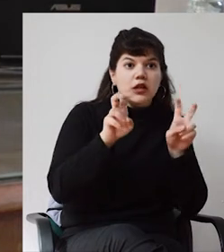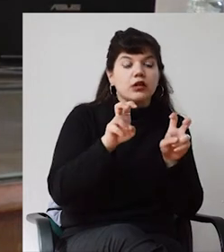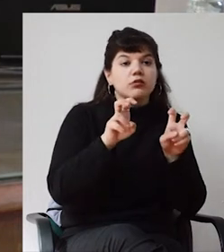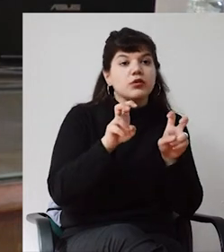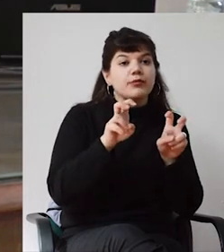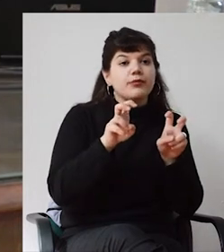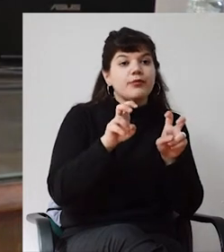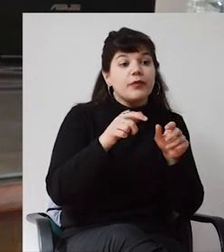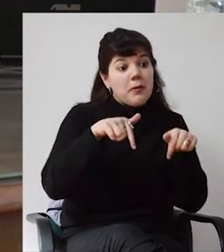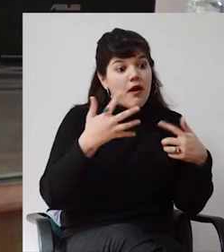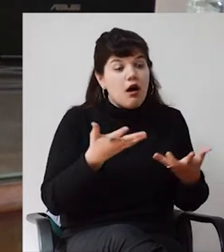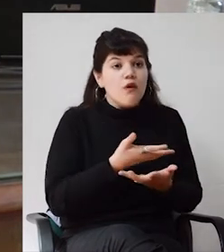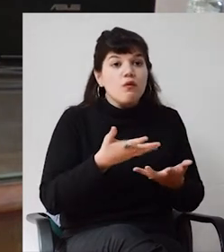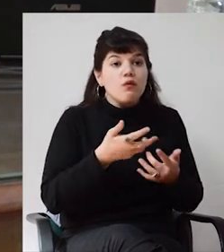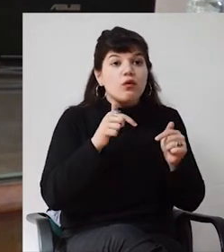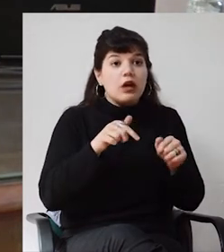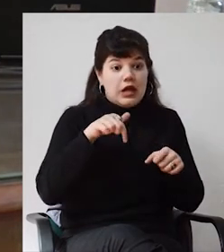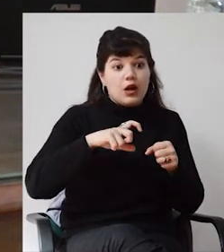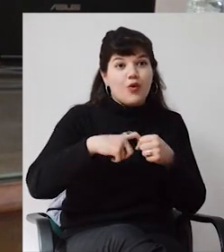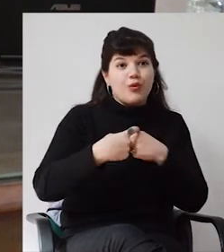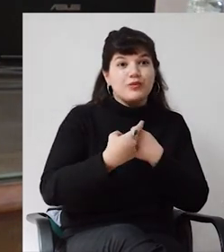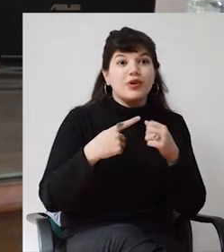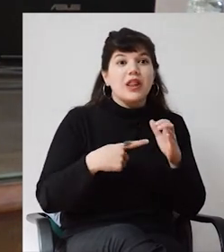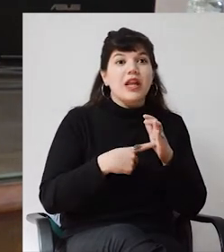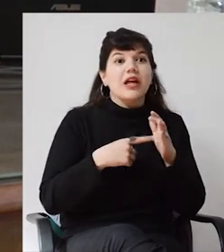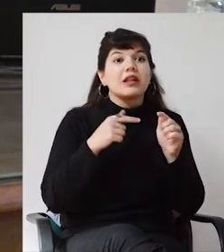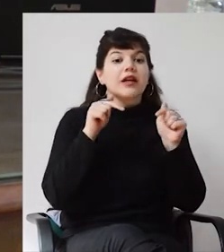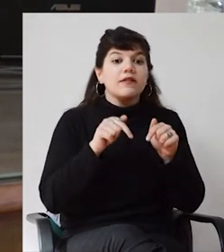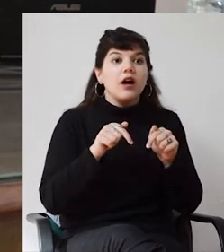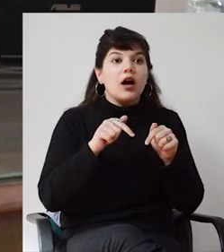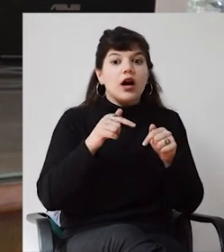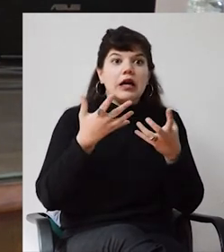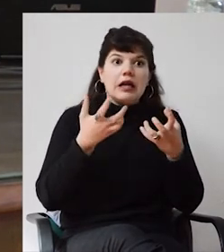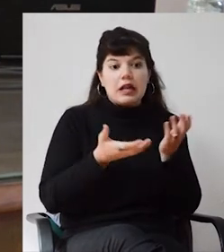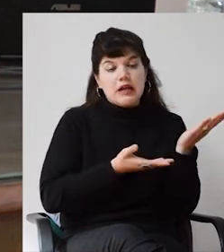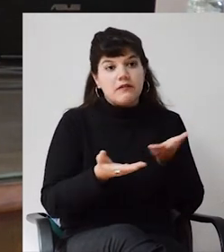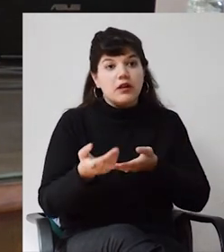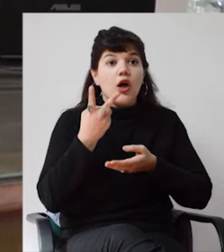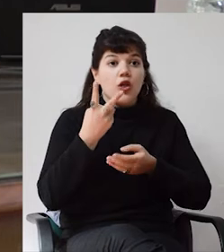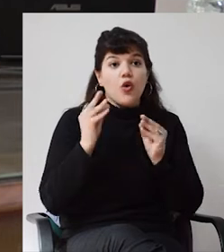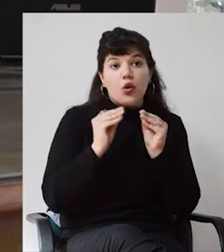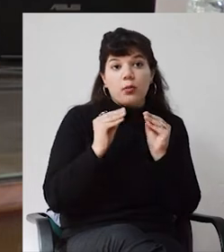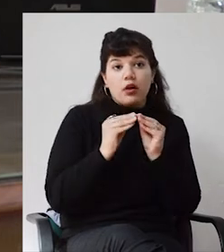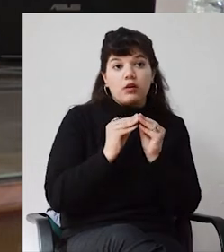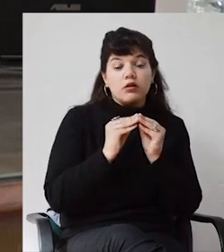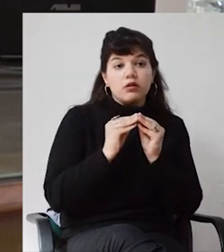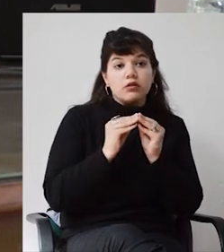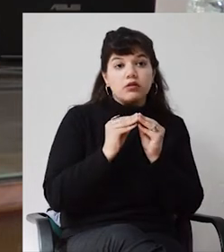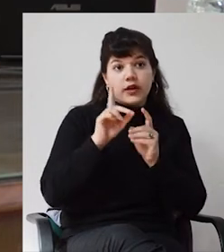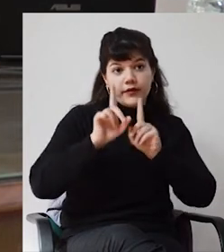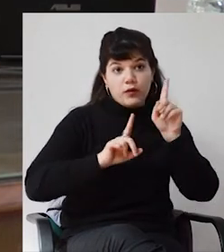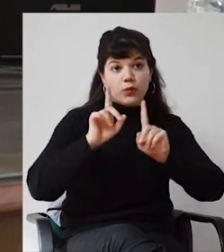esta temática. Y para hoy esta comisión pensó en realizar una invitación a dos